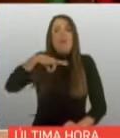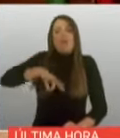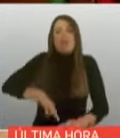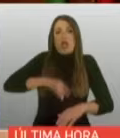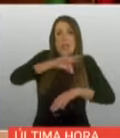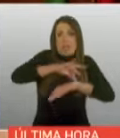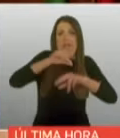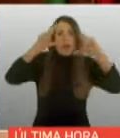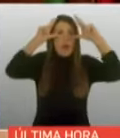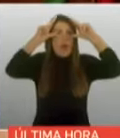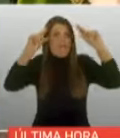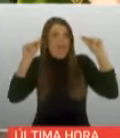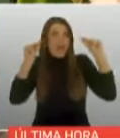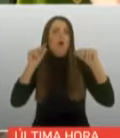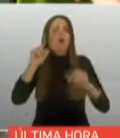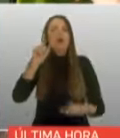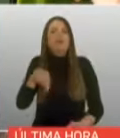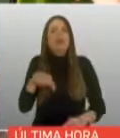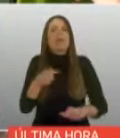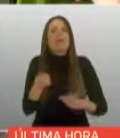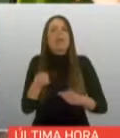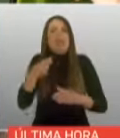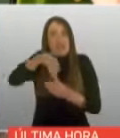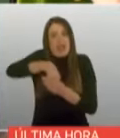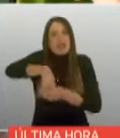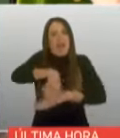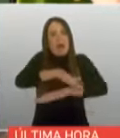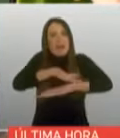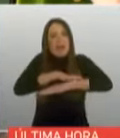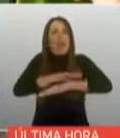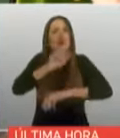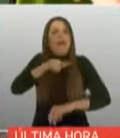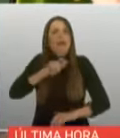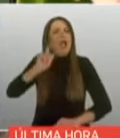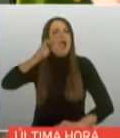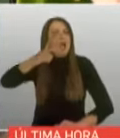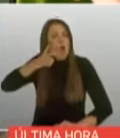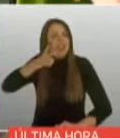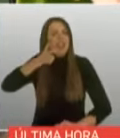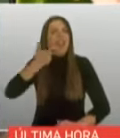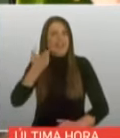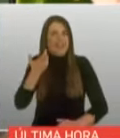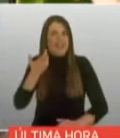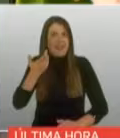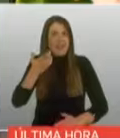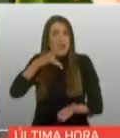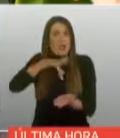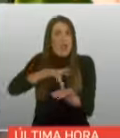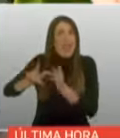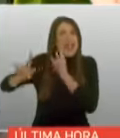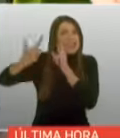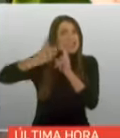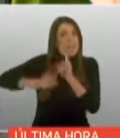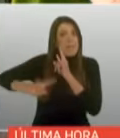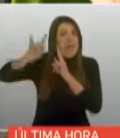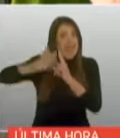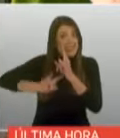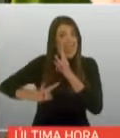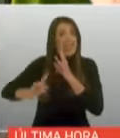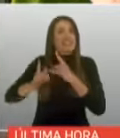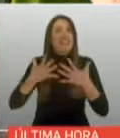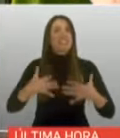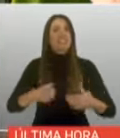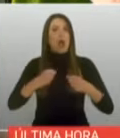gobierno andaluz. Se va a constituir esta nueva comisión para ir actualizando y reforzando esta comunicación con los representantes de los grupos, una